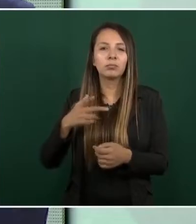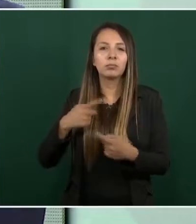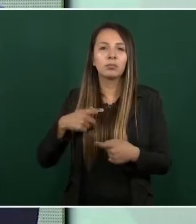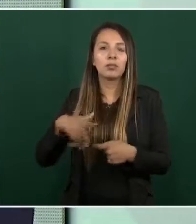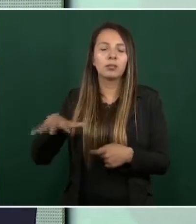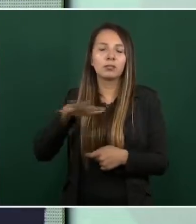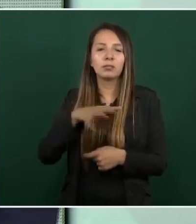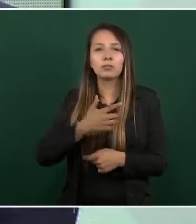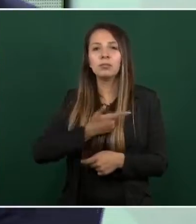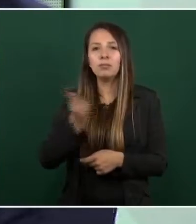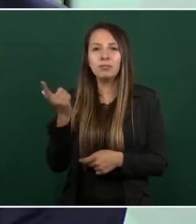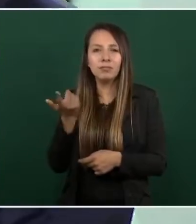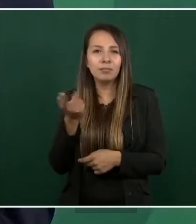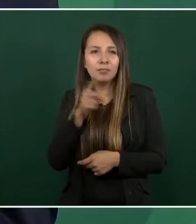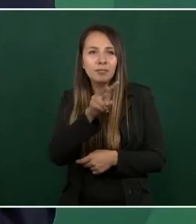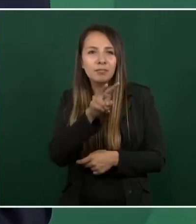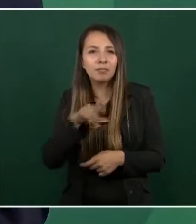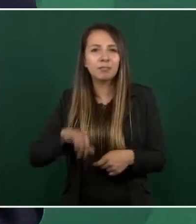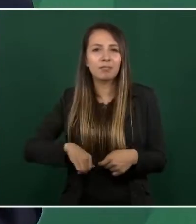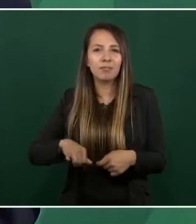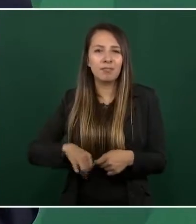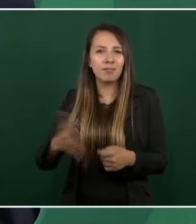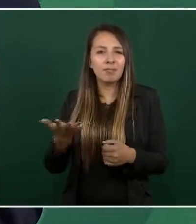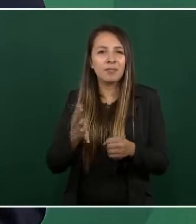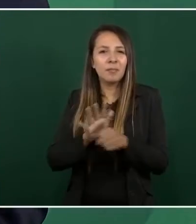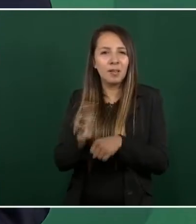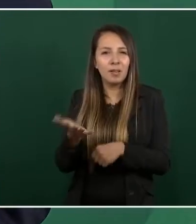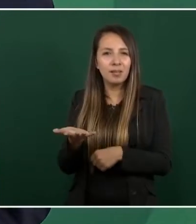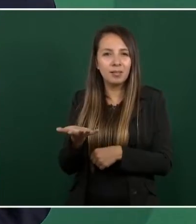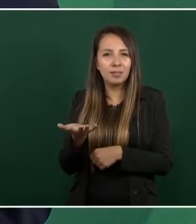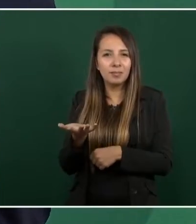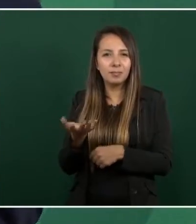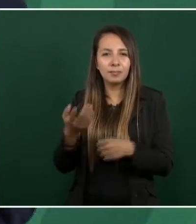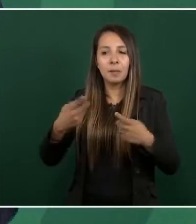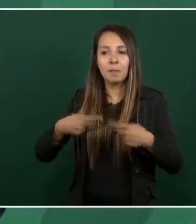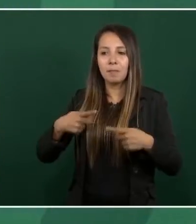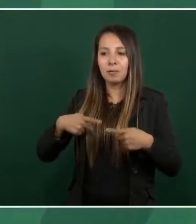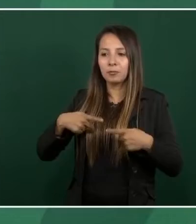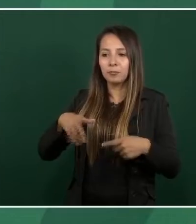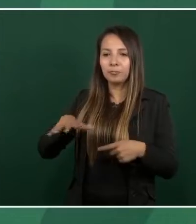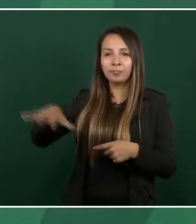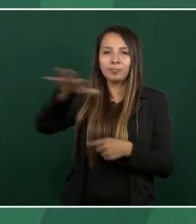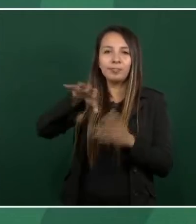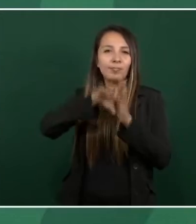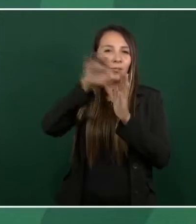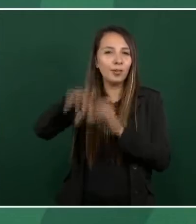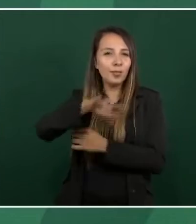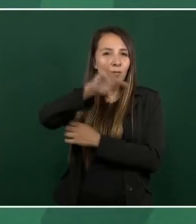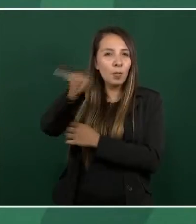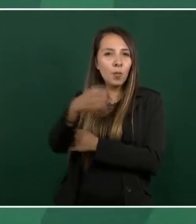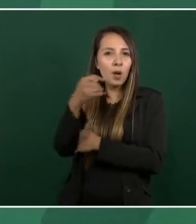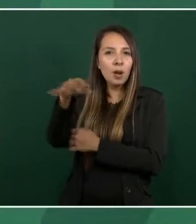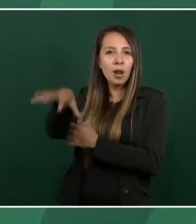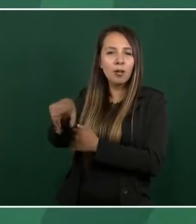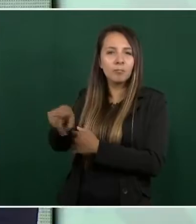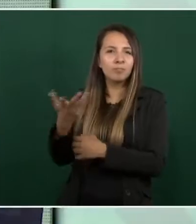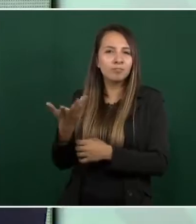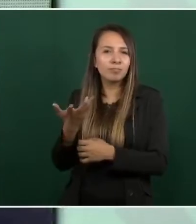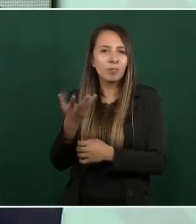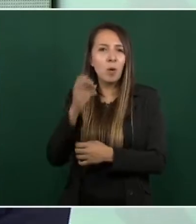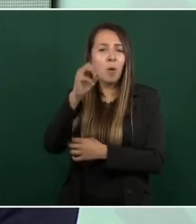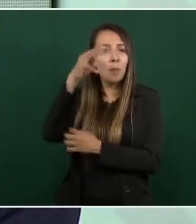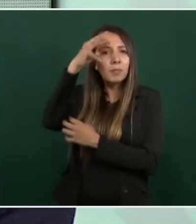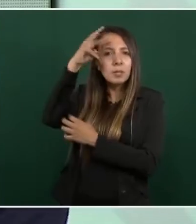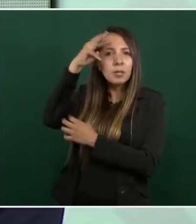¿Qué le va a interesar a una gente de una colonia de Tijuana, o de